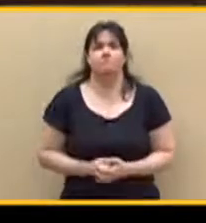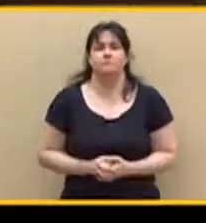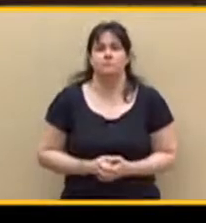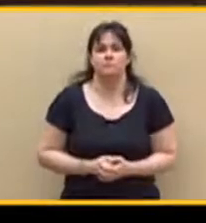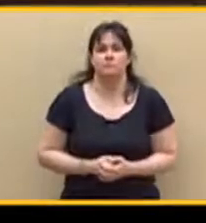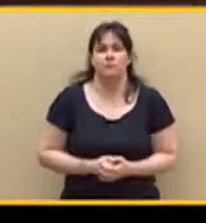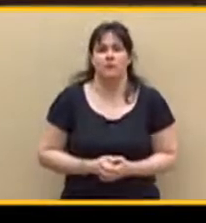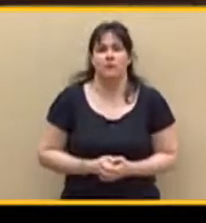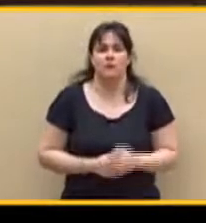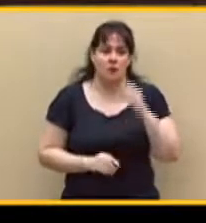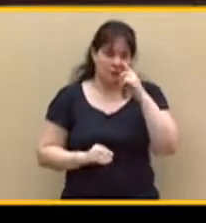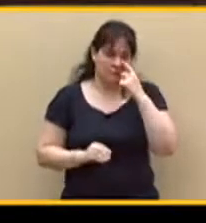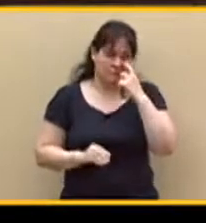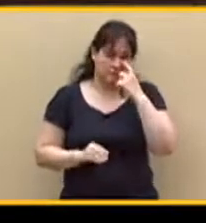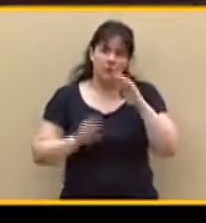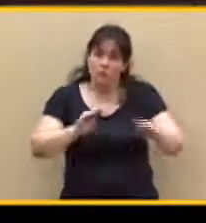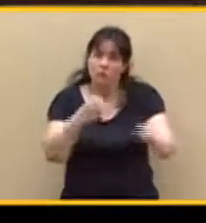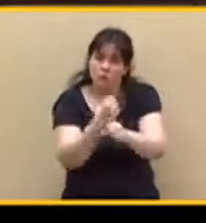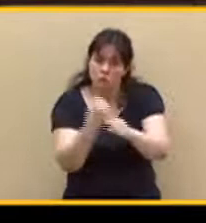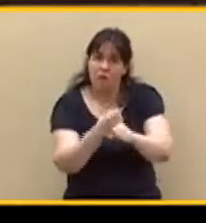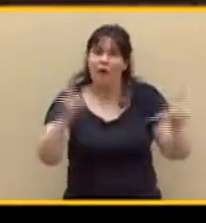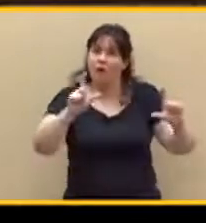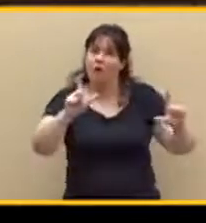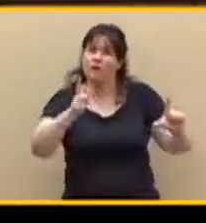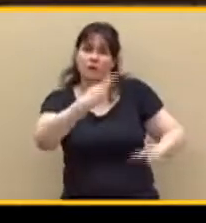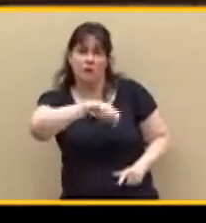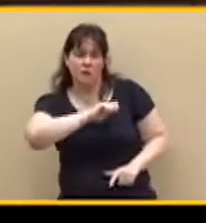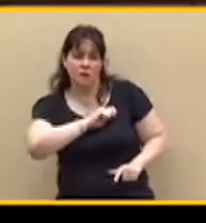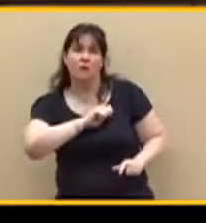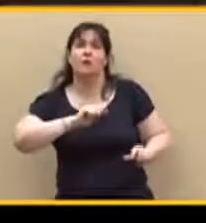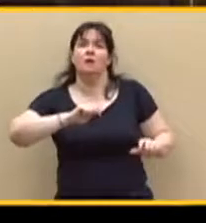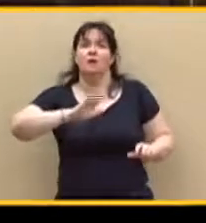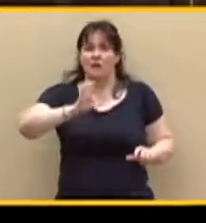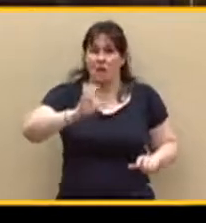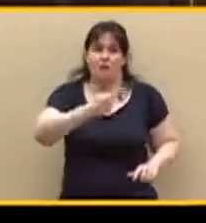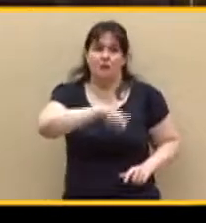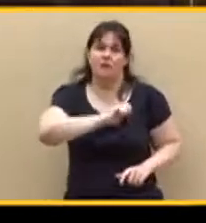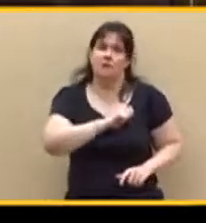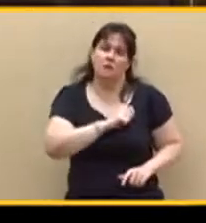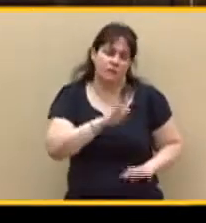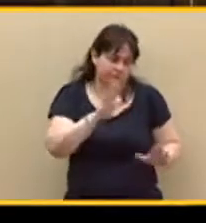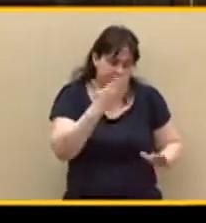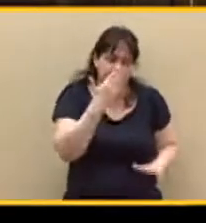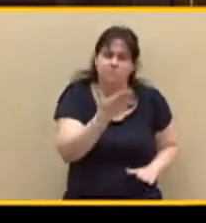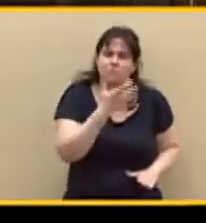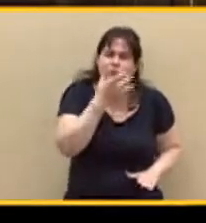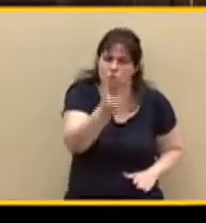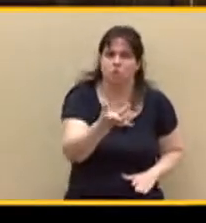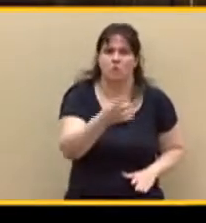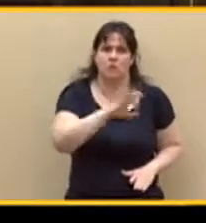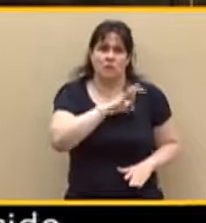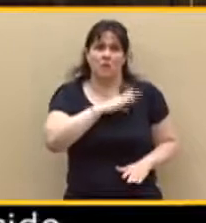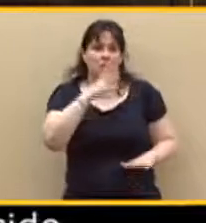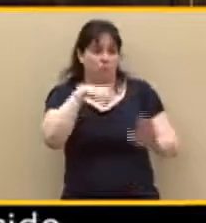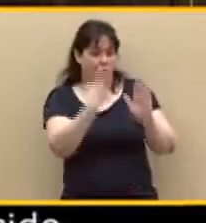Su actuación en la radiotelevisión pública ha sido bochornosa, señorías. Han cambiado la ley para poder nombrar al